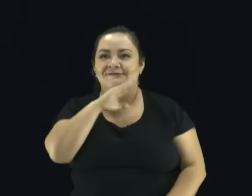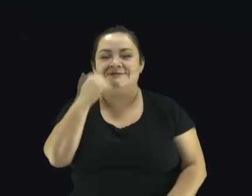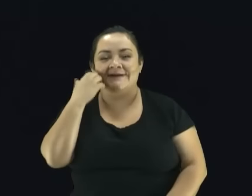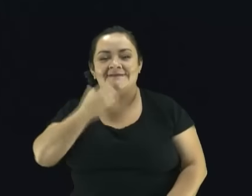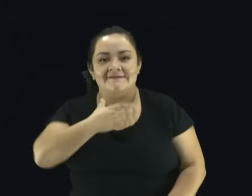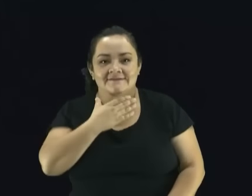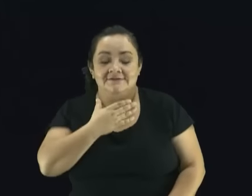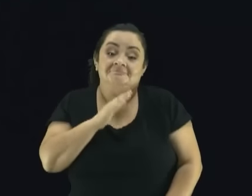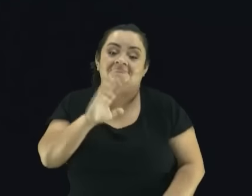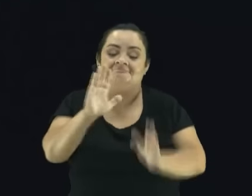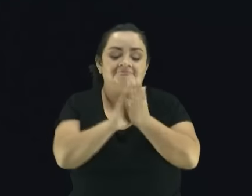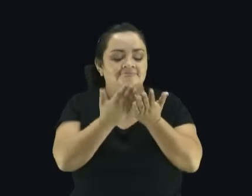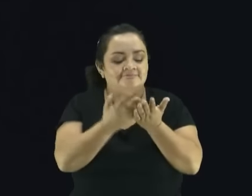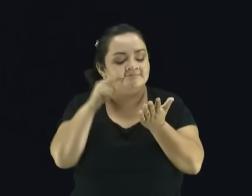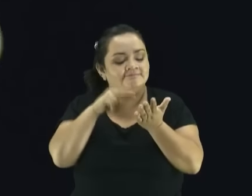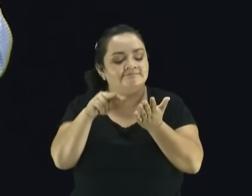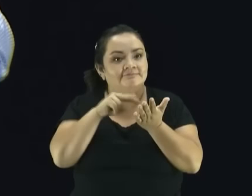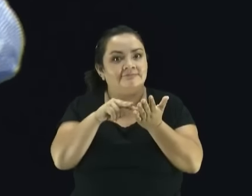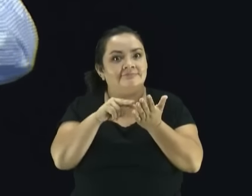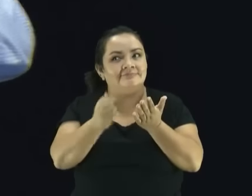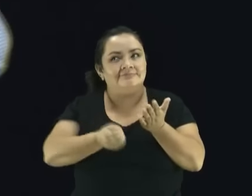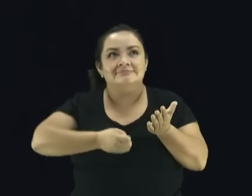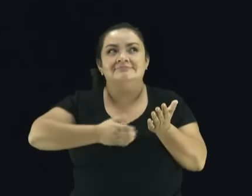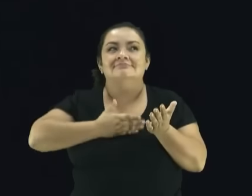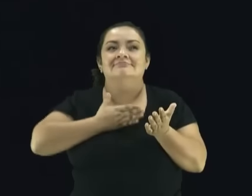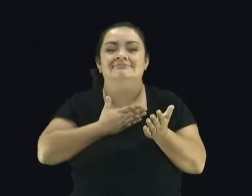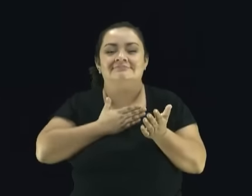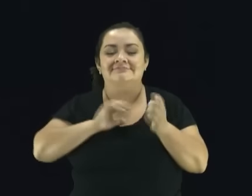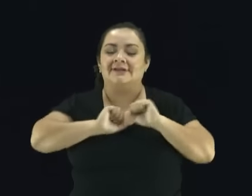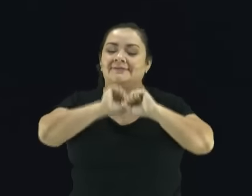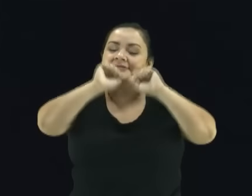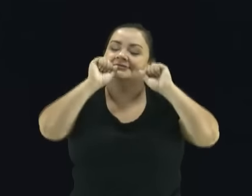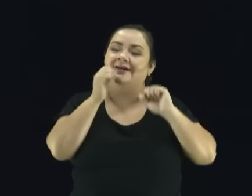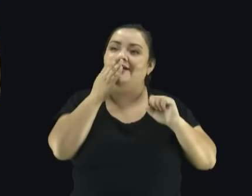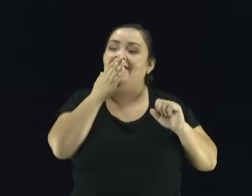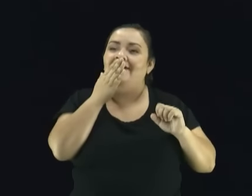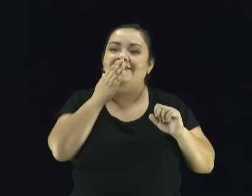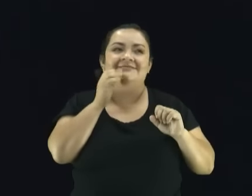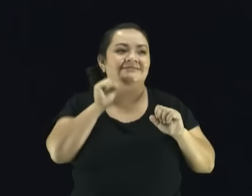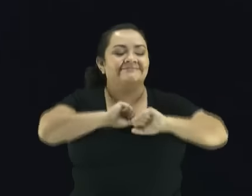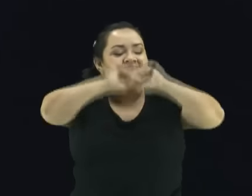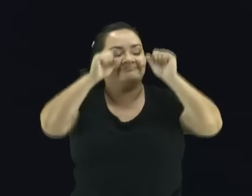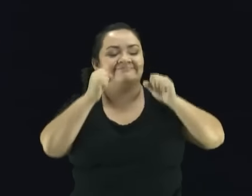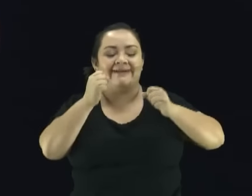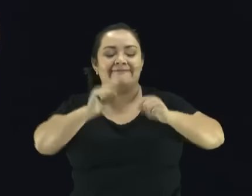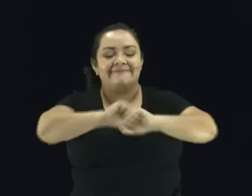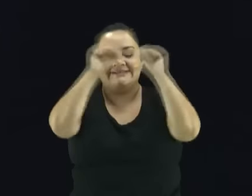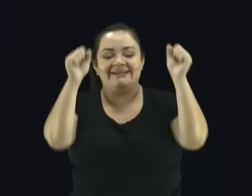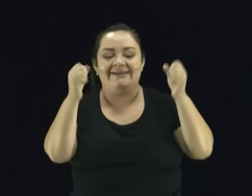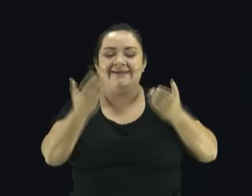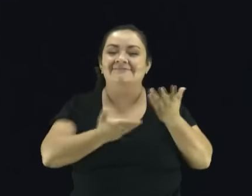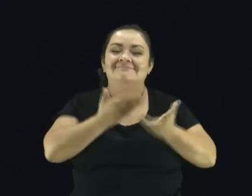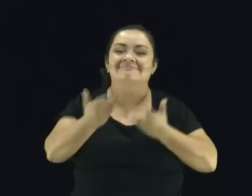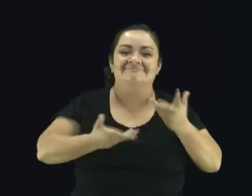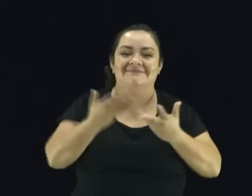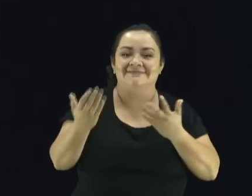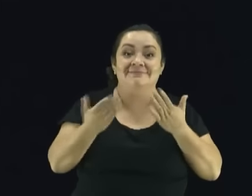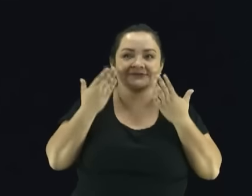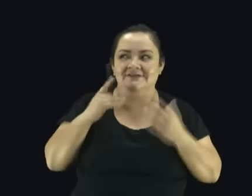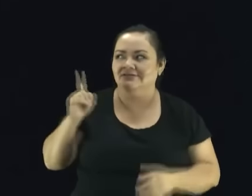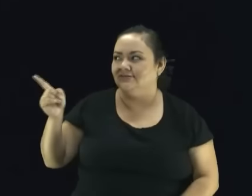queda es la que te hace pulir por la mañana y llegar a servir al templo a pesar de que tu marido se est revolcando con alguien